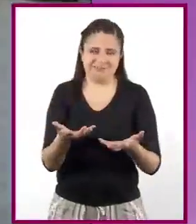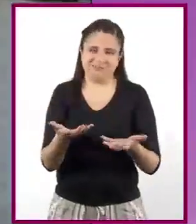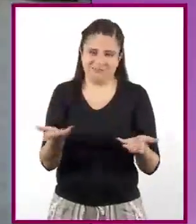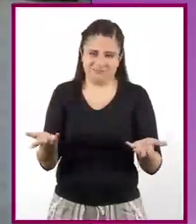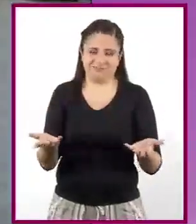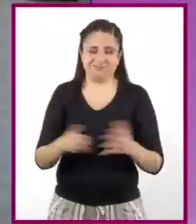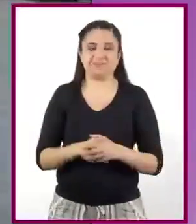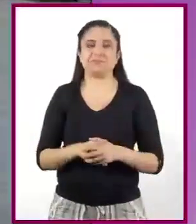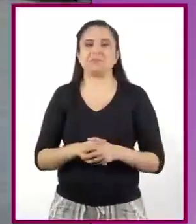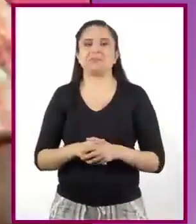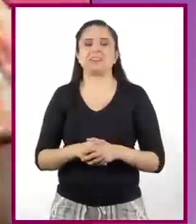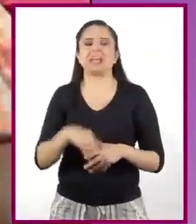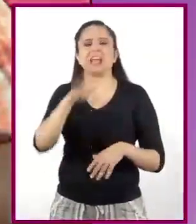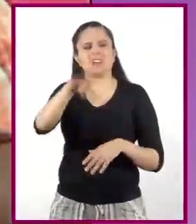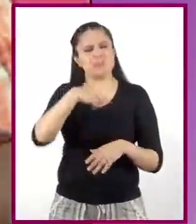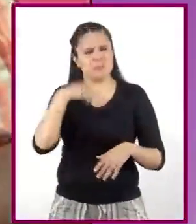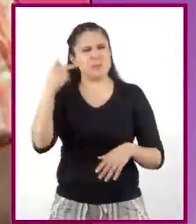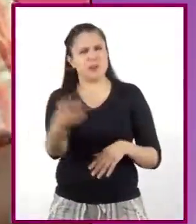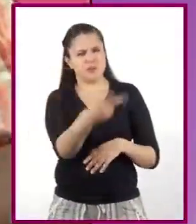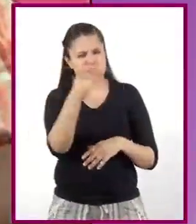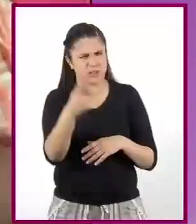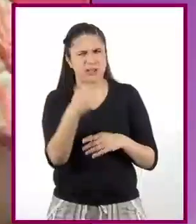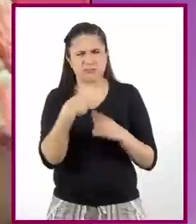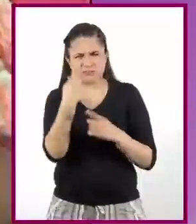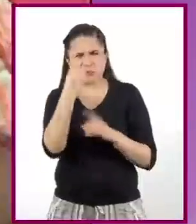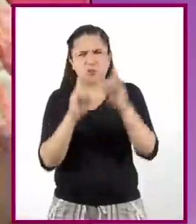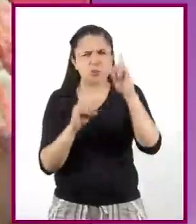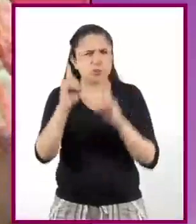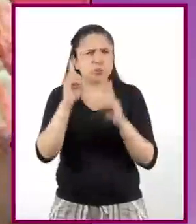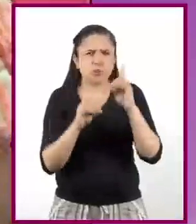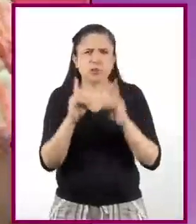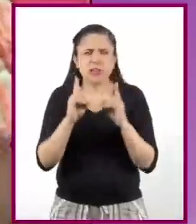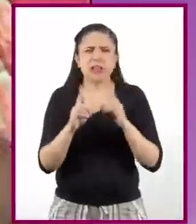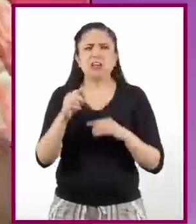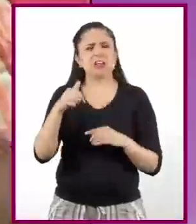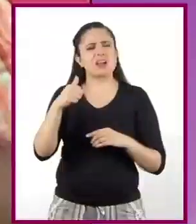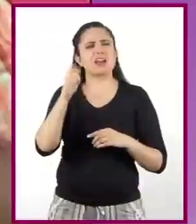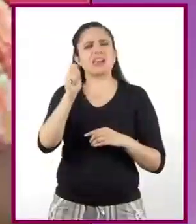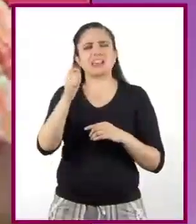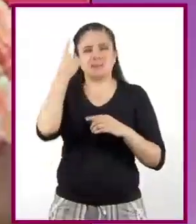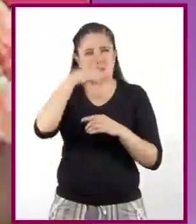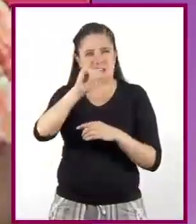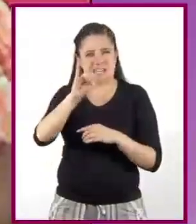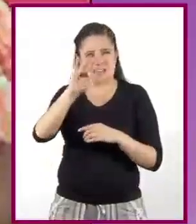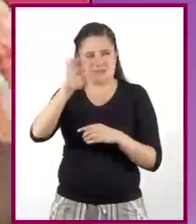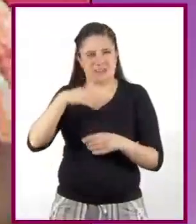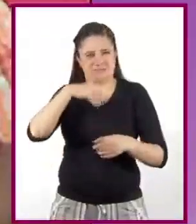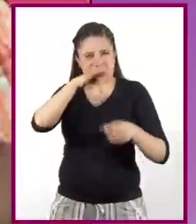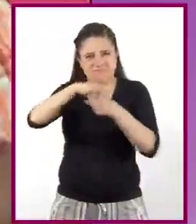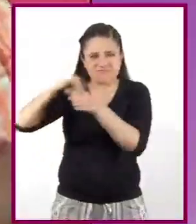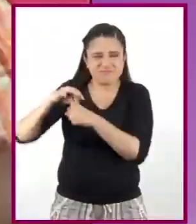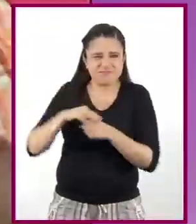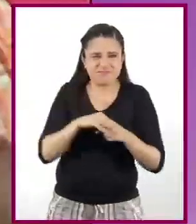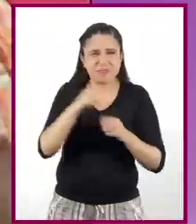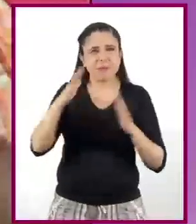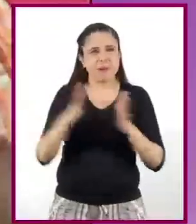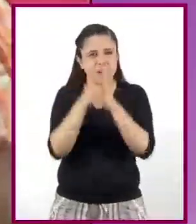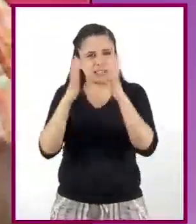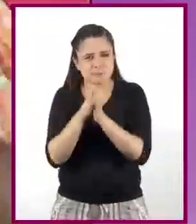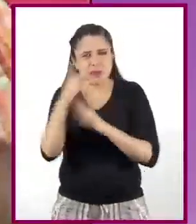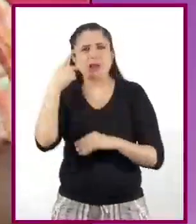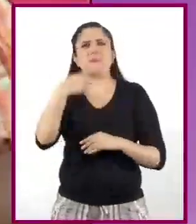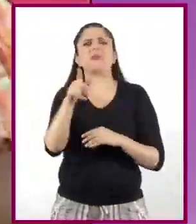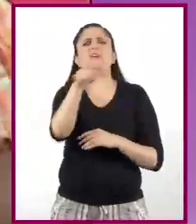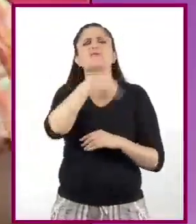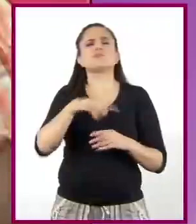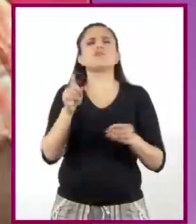Ok, bueno, yo también quisiera preguntarle una cosa. Se ha mencionado anteriormente sobre las campañas del IFE donde podemos participar nosotros, pero exactamente qué es lo que